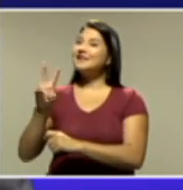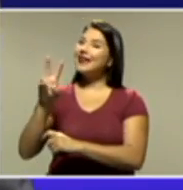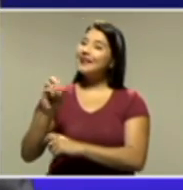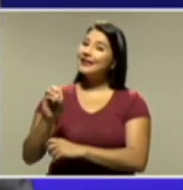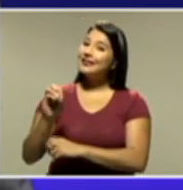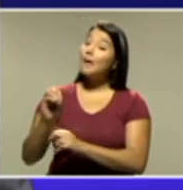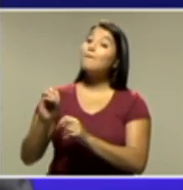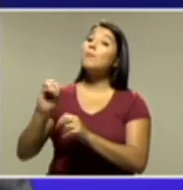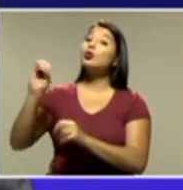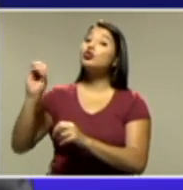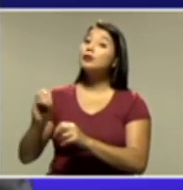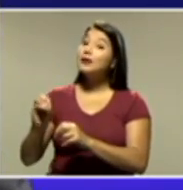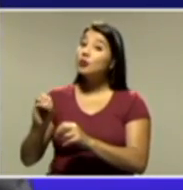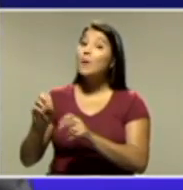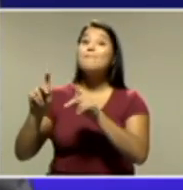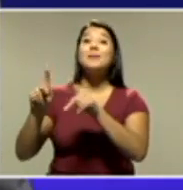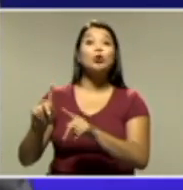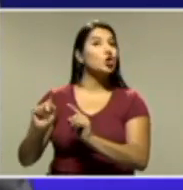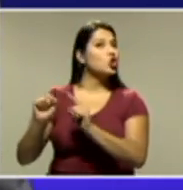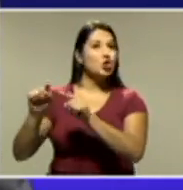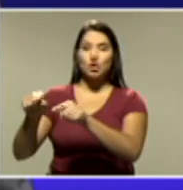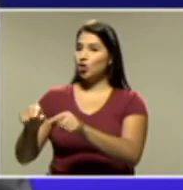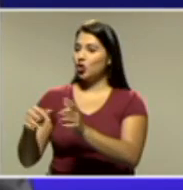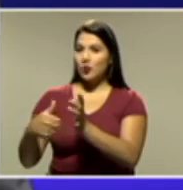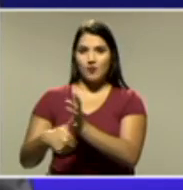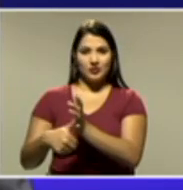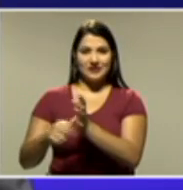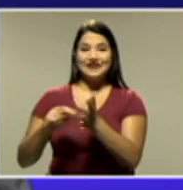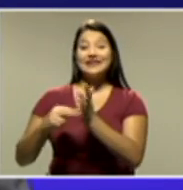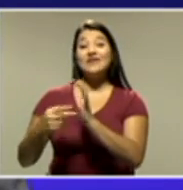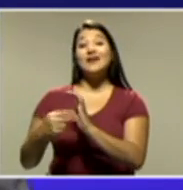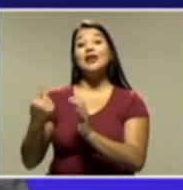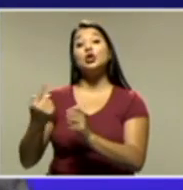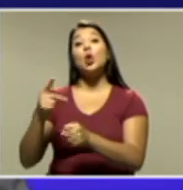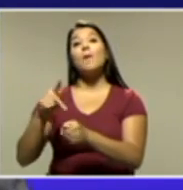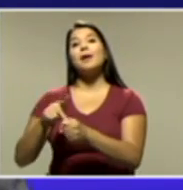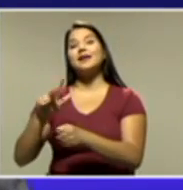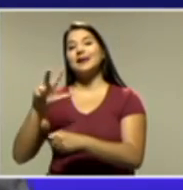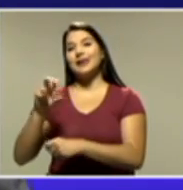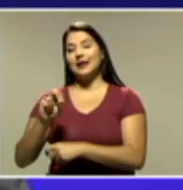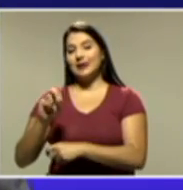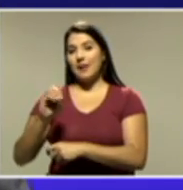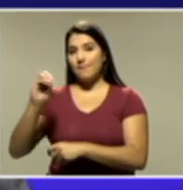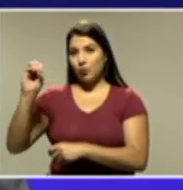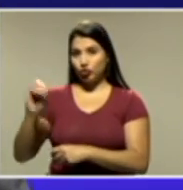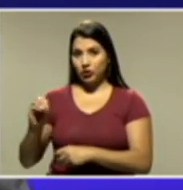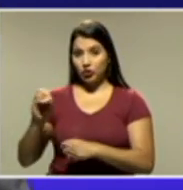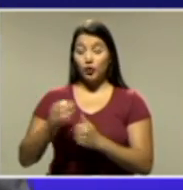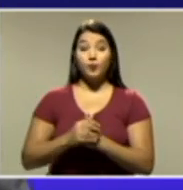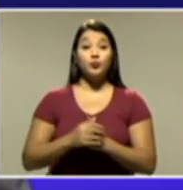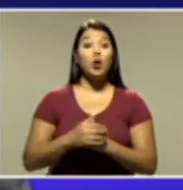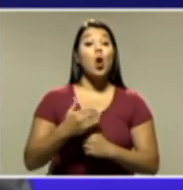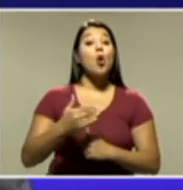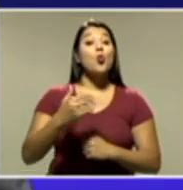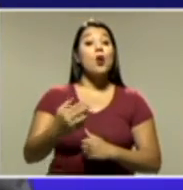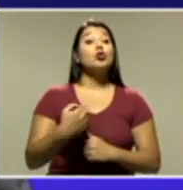Sin embargo, desde que arrancamos en el 2002 con la primera elección municipal,